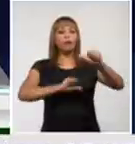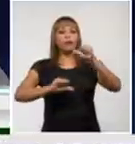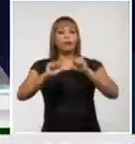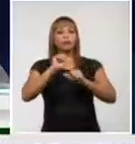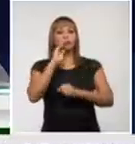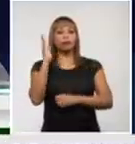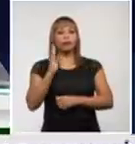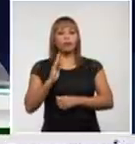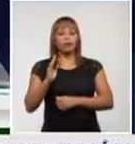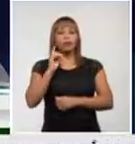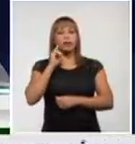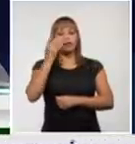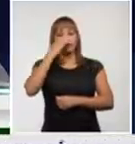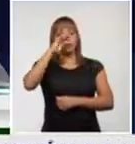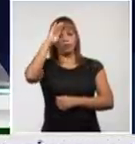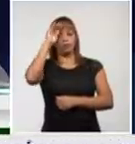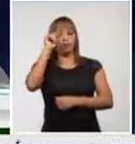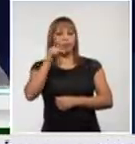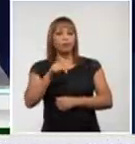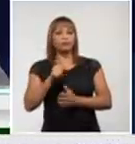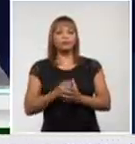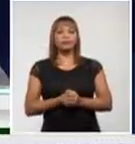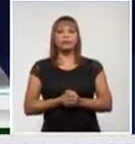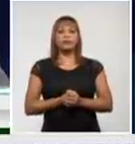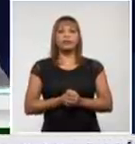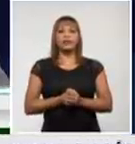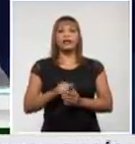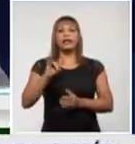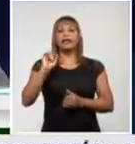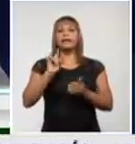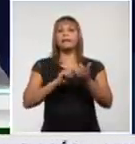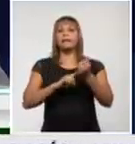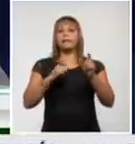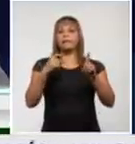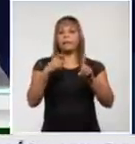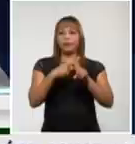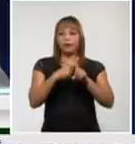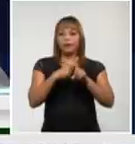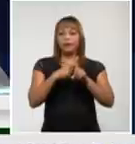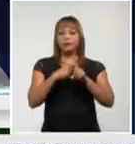país. En los del Instituto de Medicina Tropical Pedro Curí,